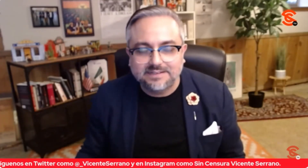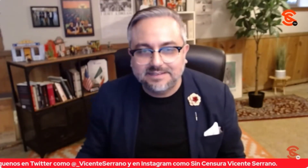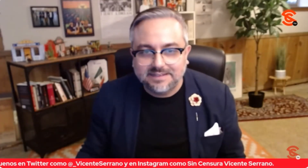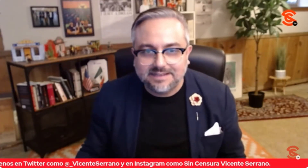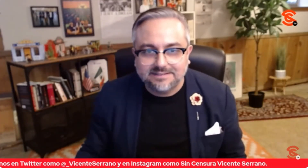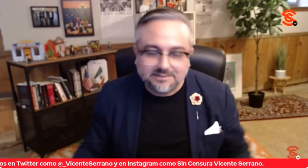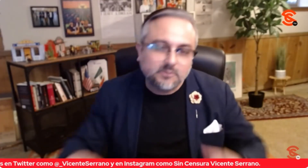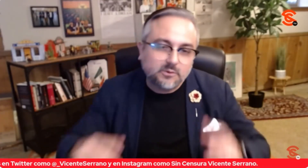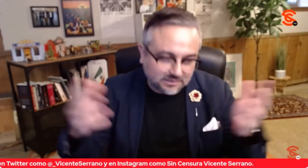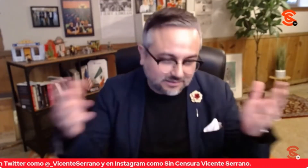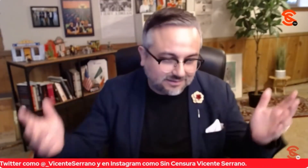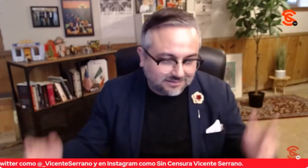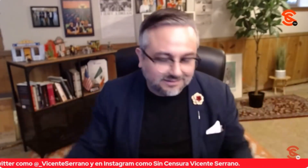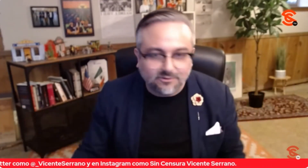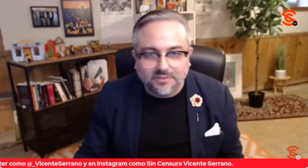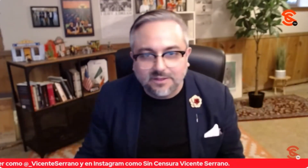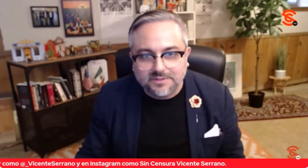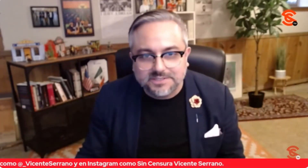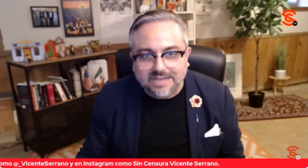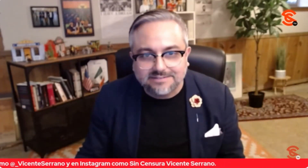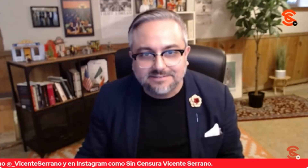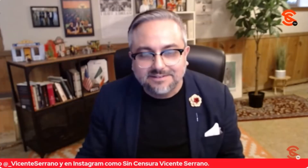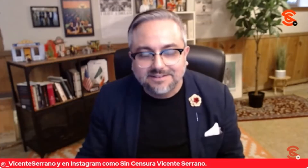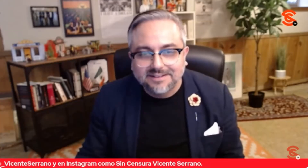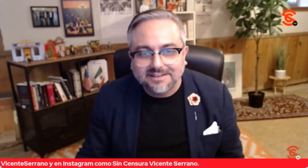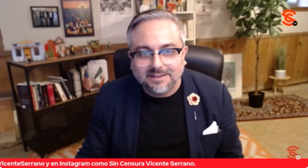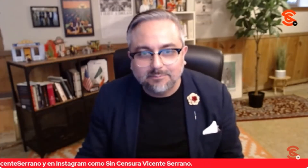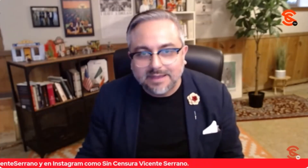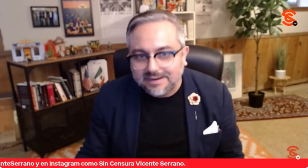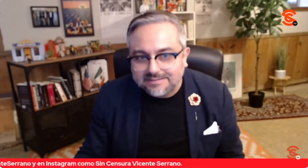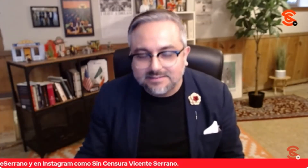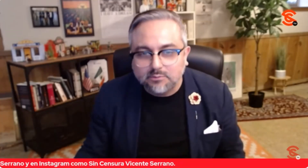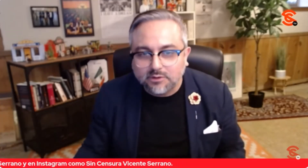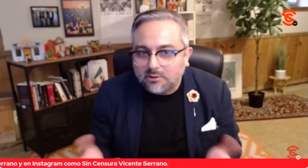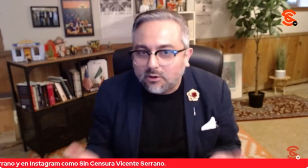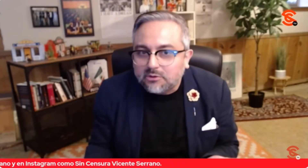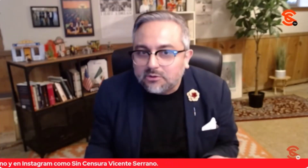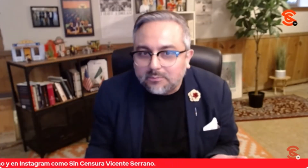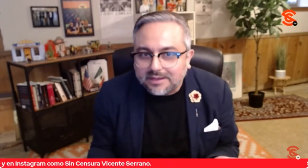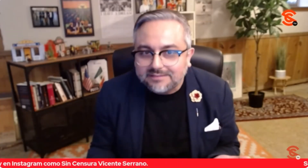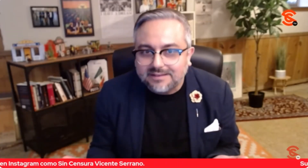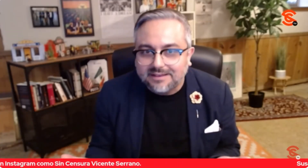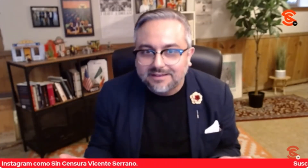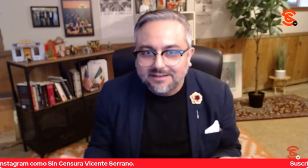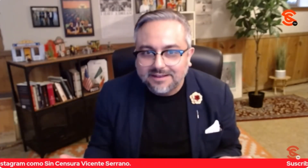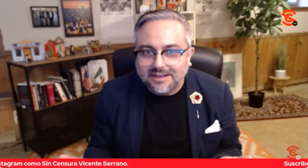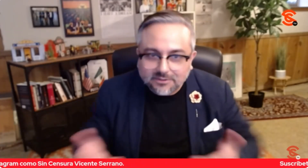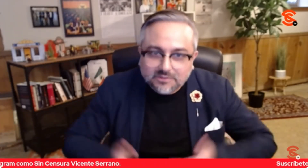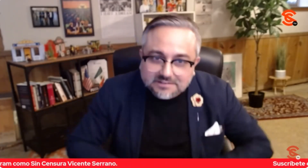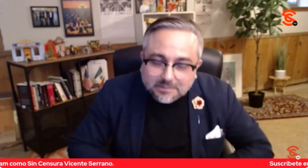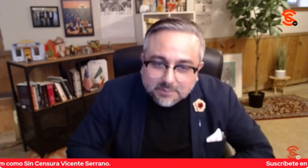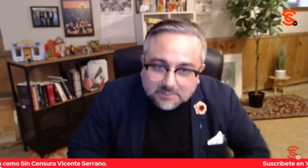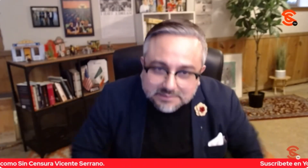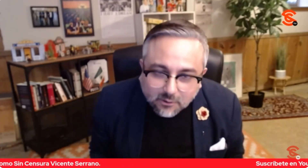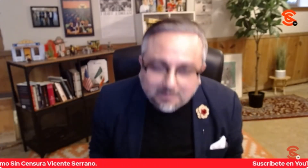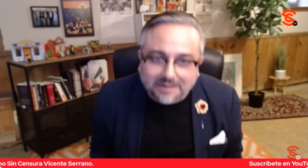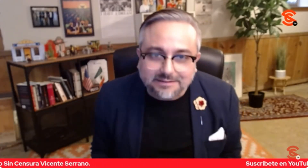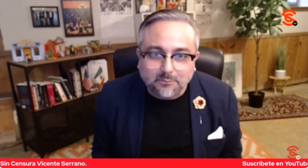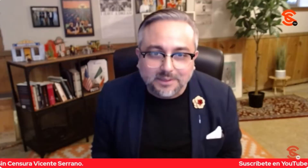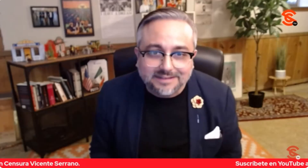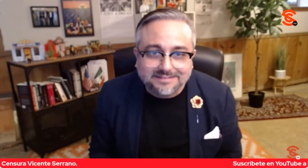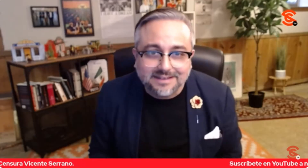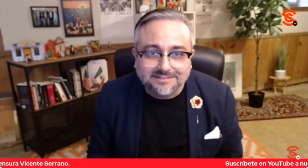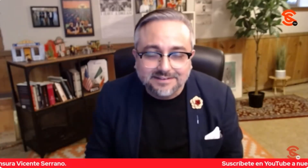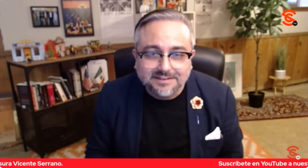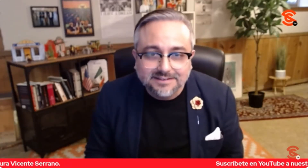al fiscal de aquí de Kansas City, del condado de Jackson, que me arresten porque me comí una hamburguesa, aquí donde sí se permiten